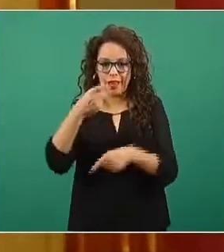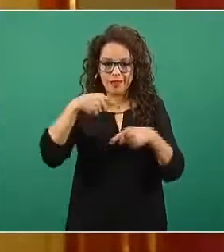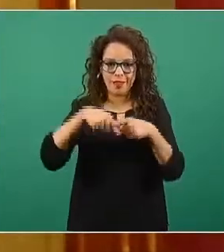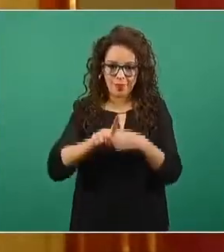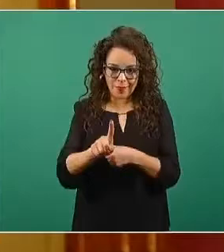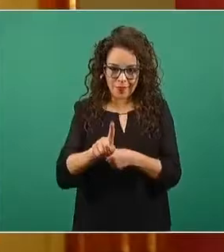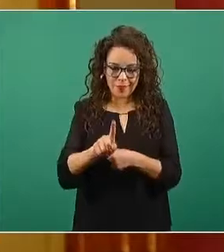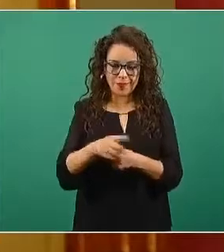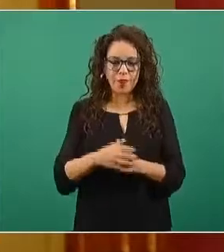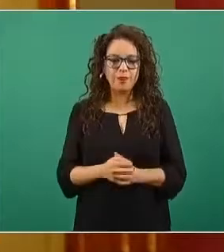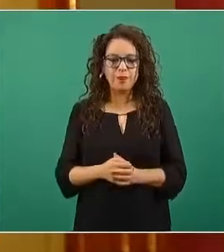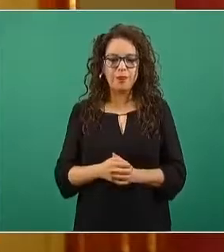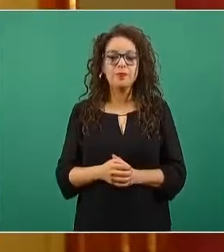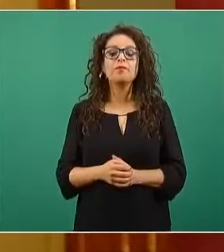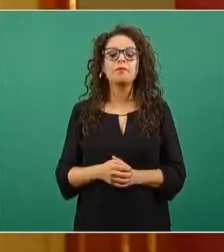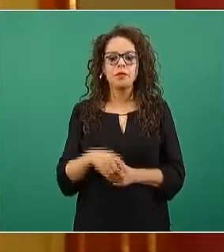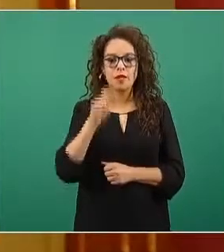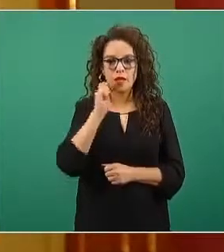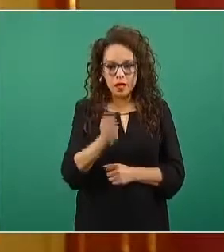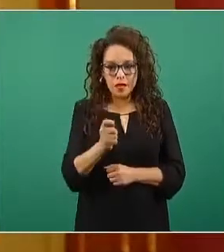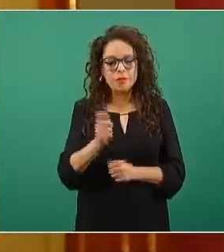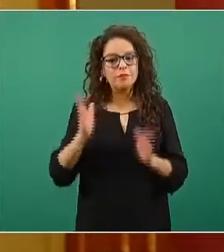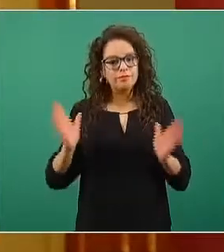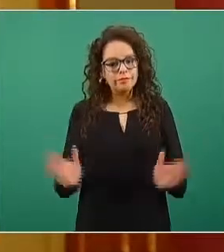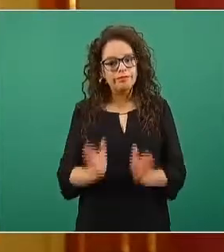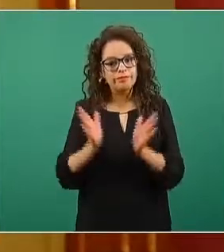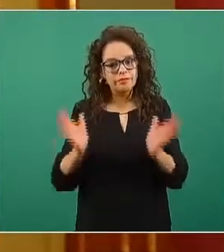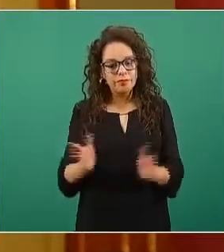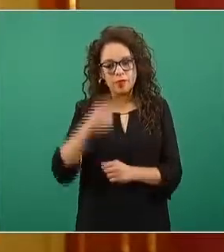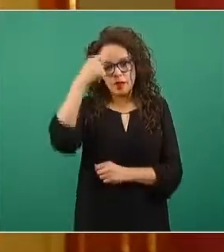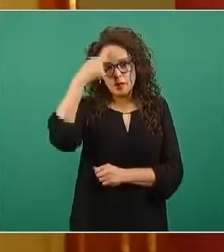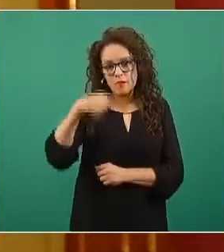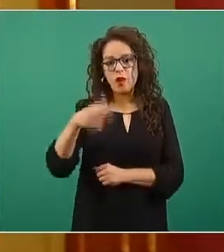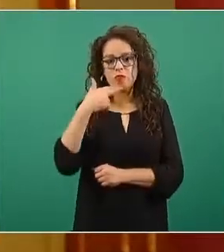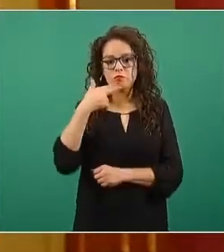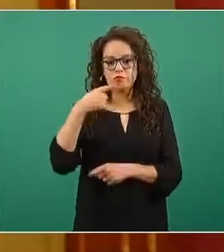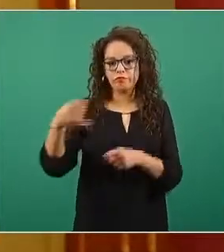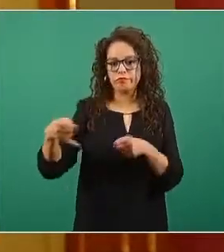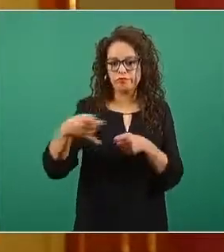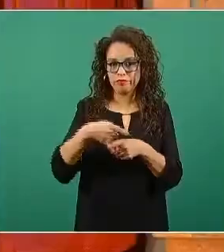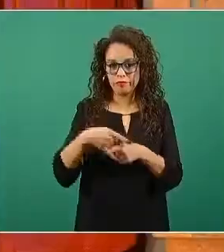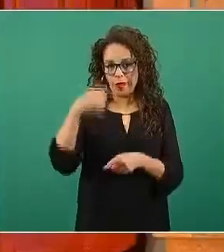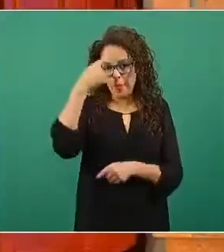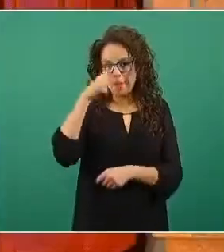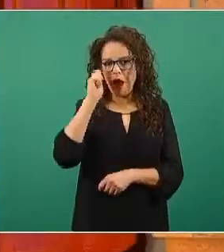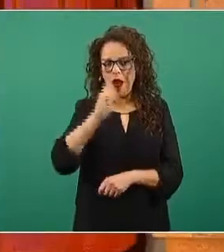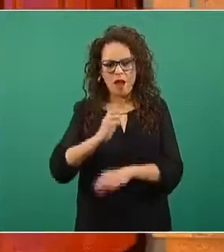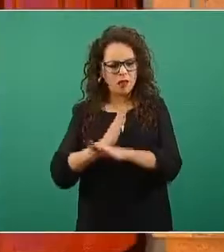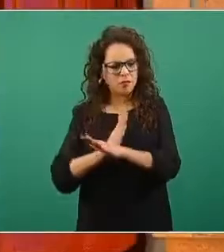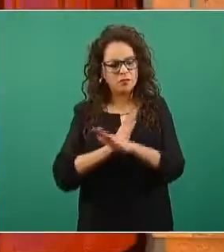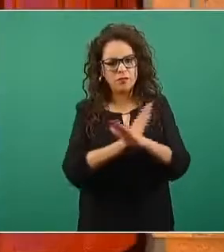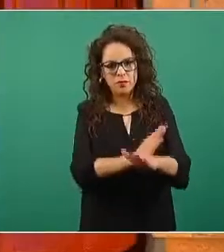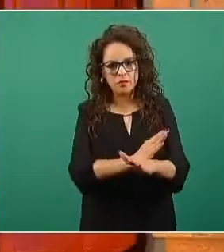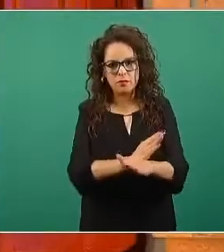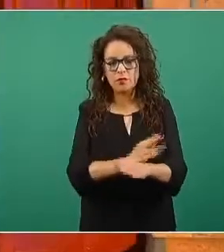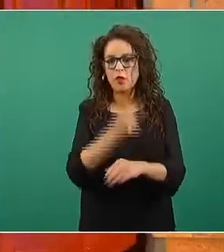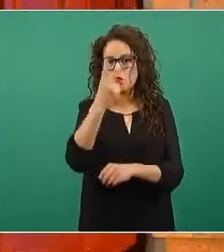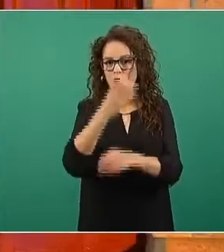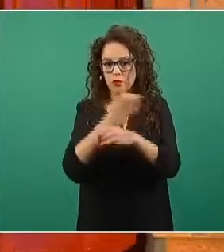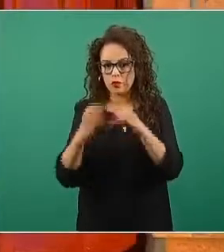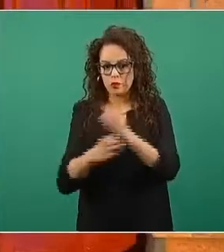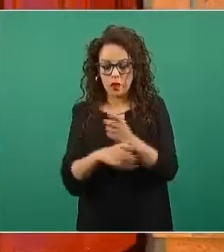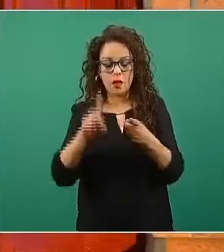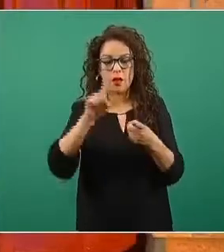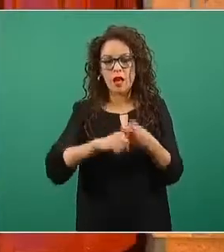la promoción creativa de los condones para prevenir dos grandes rubros. Primero, infecciones de transmisión